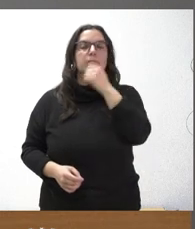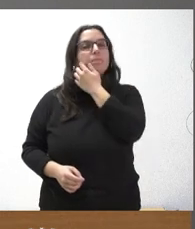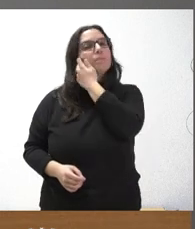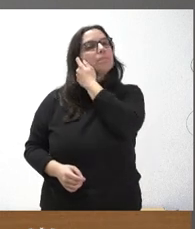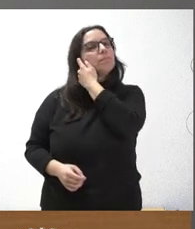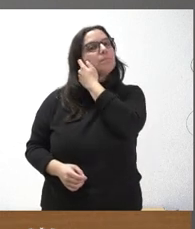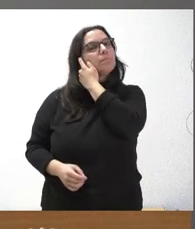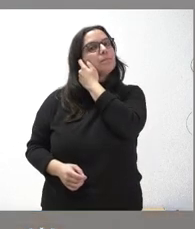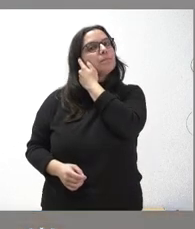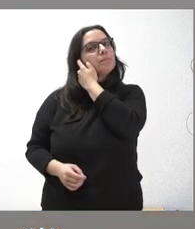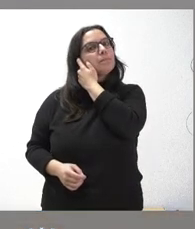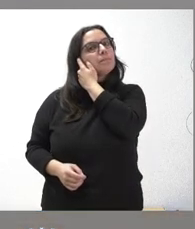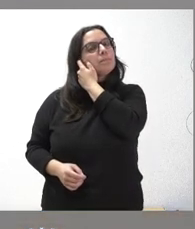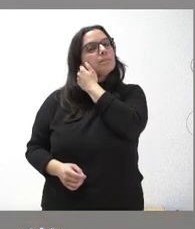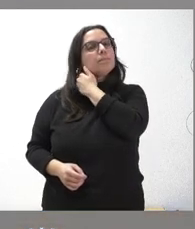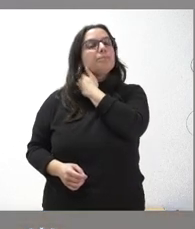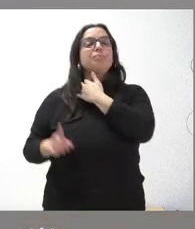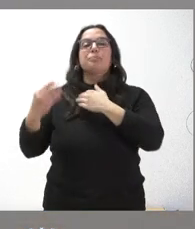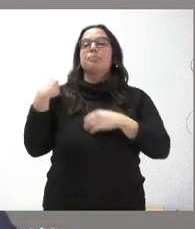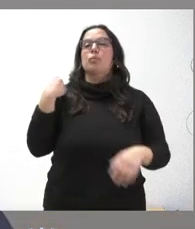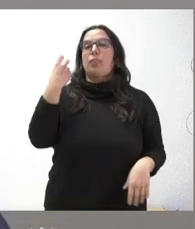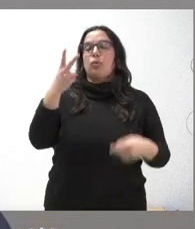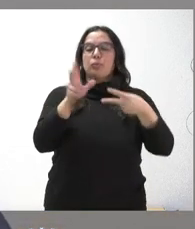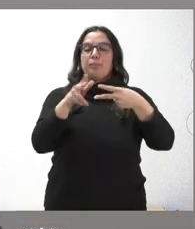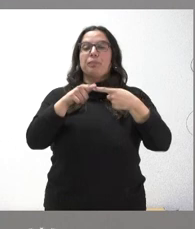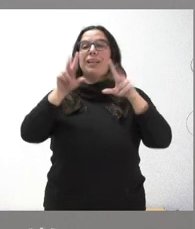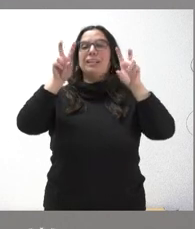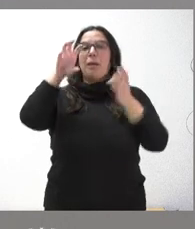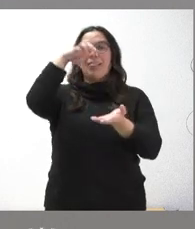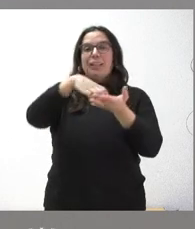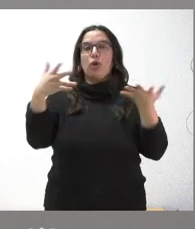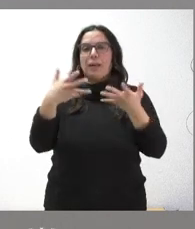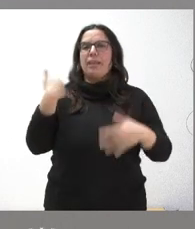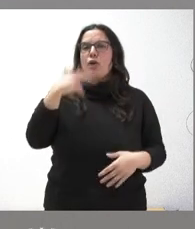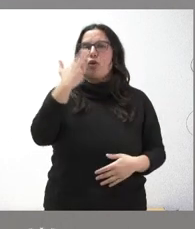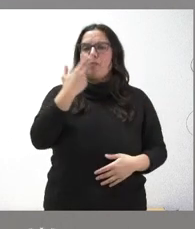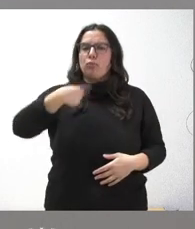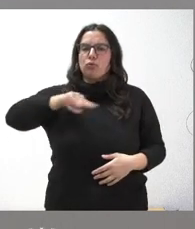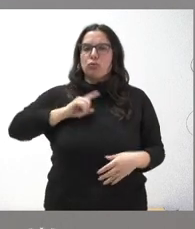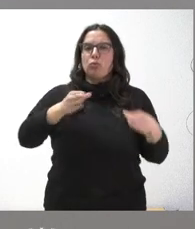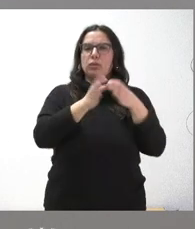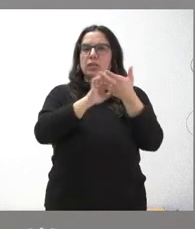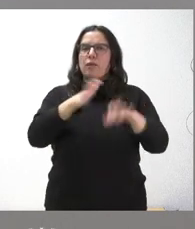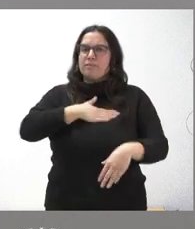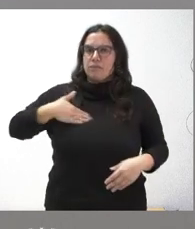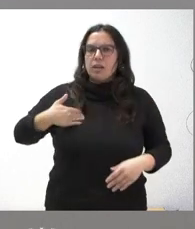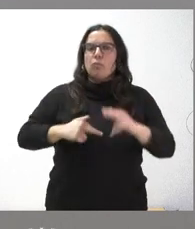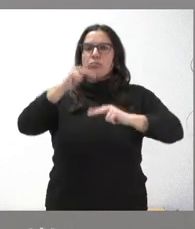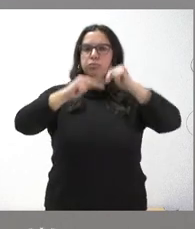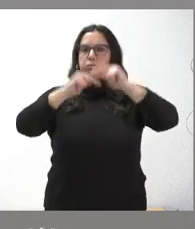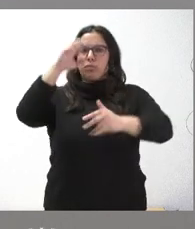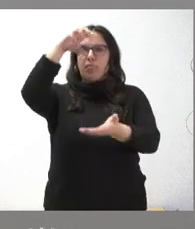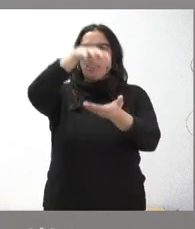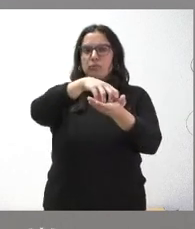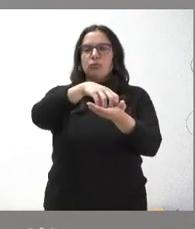gracias plantea dos cuestiones del centro de emergencia le confirmo la vocación de la junta de castill león de llevar a cabo la construcción de este centro